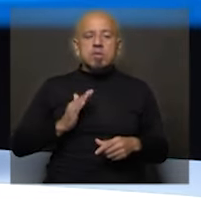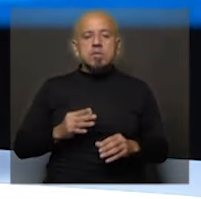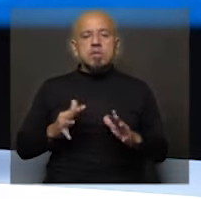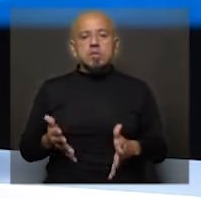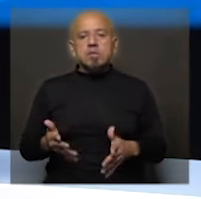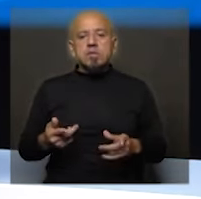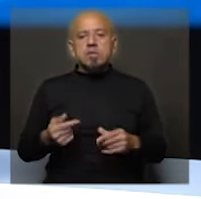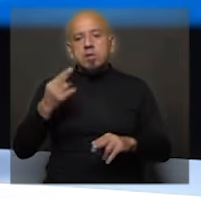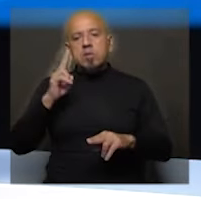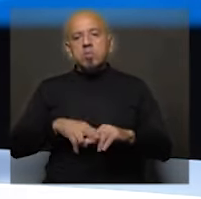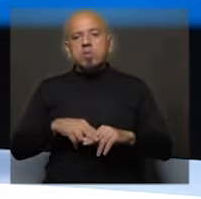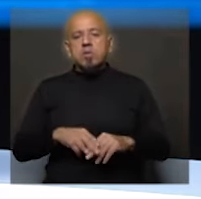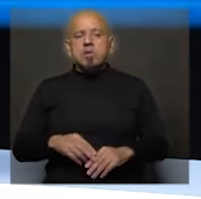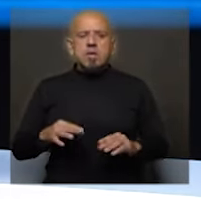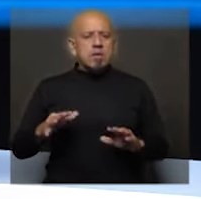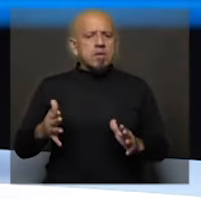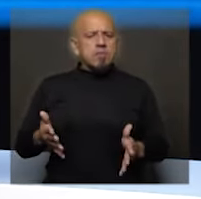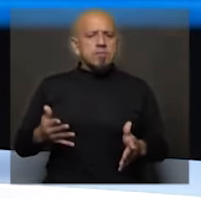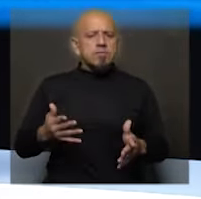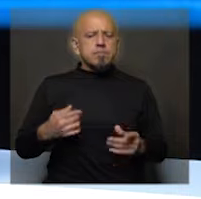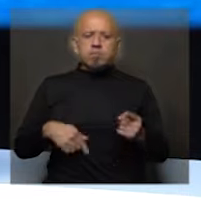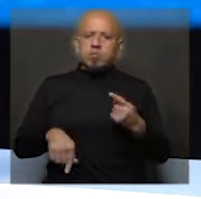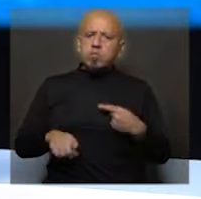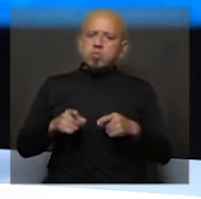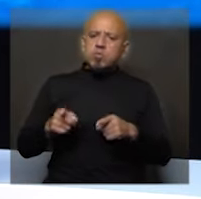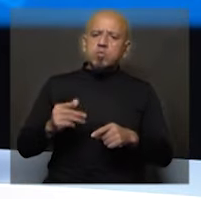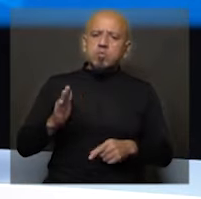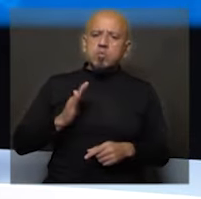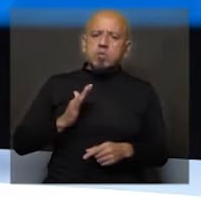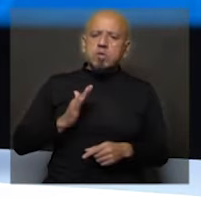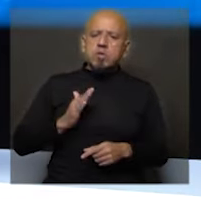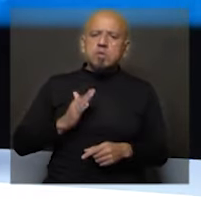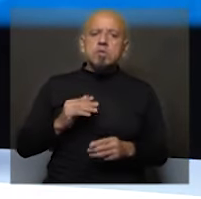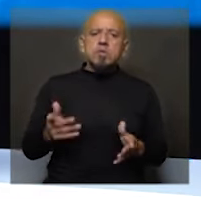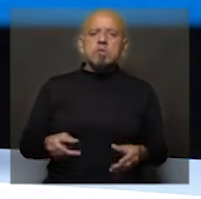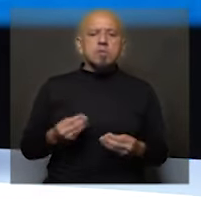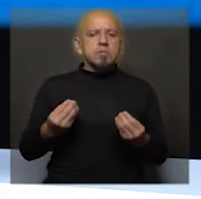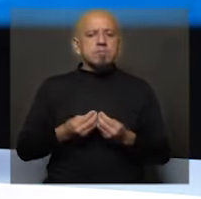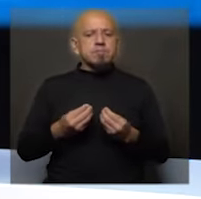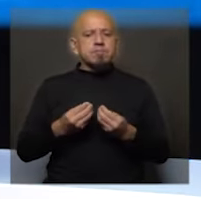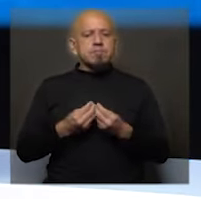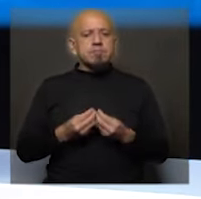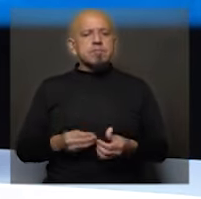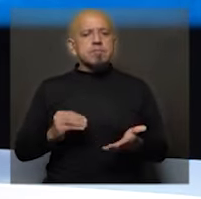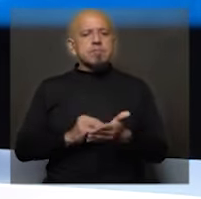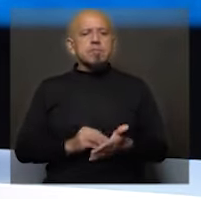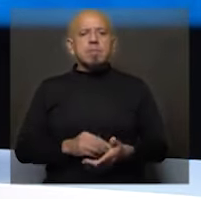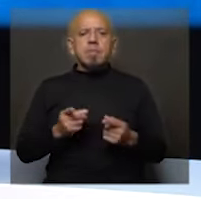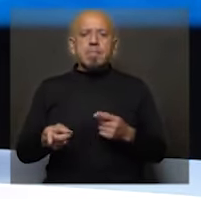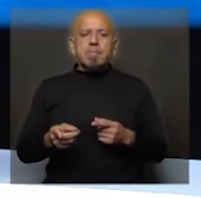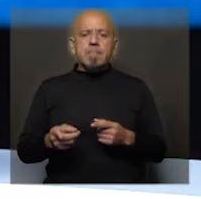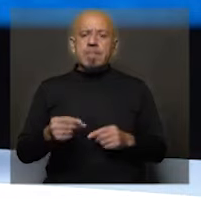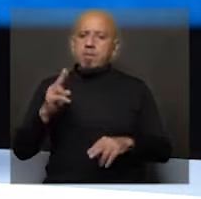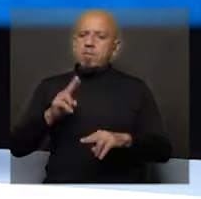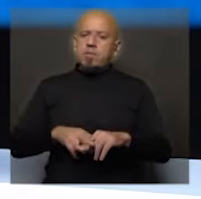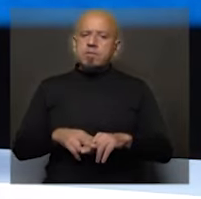que la muerte está dada por su condición de mujer no y que muchas veces la forma en la que se le da muerte